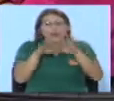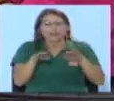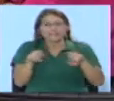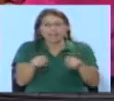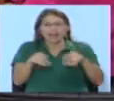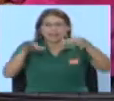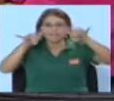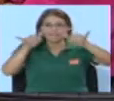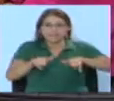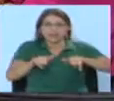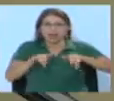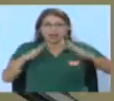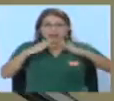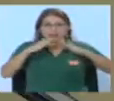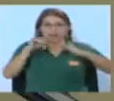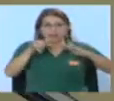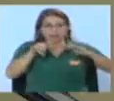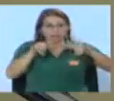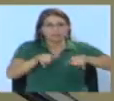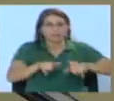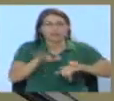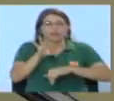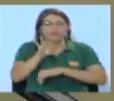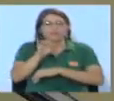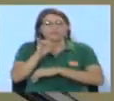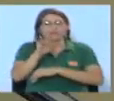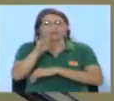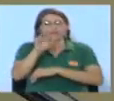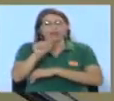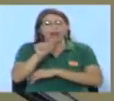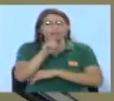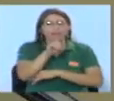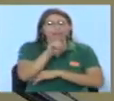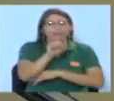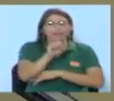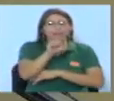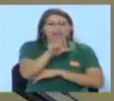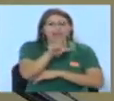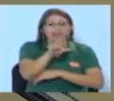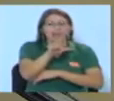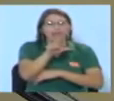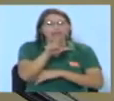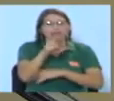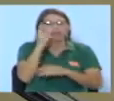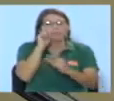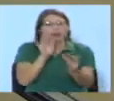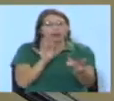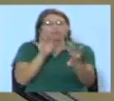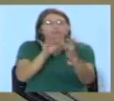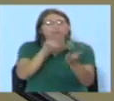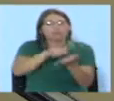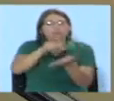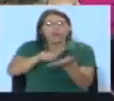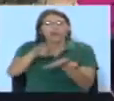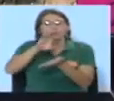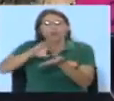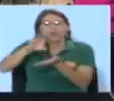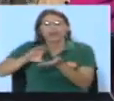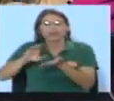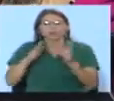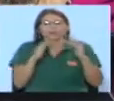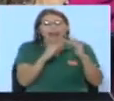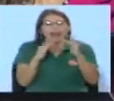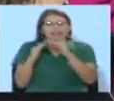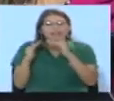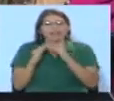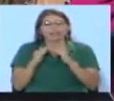la fija. Conectividad sí fija, uh-huh, fibra DSL a escuelas, colegios, casas, etcétera. Uh-huh. Que es lo que usted mencionaba, que